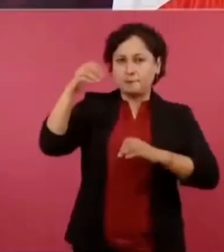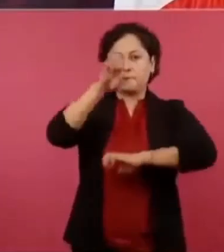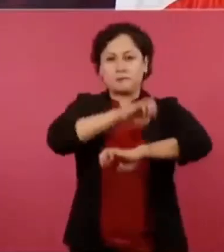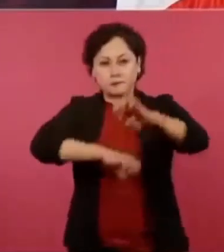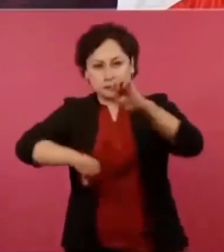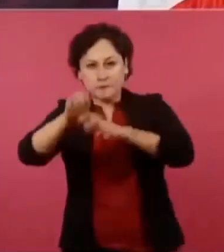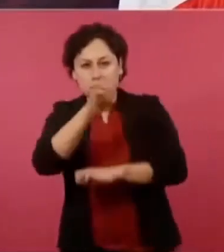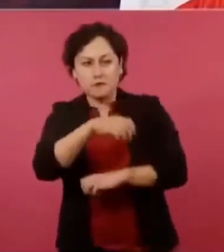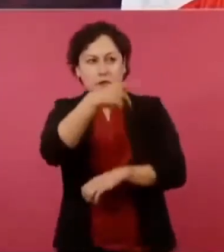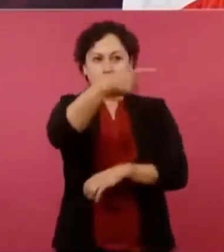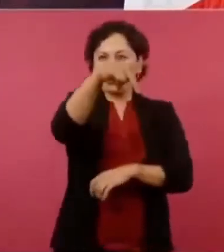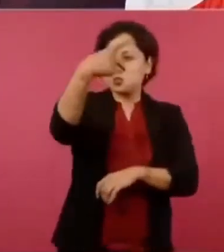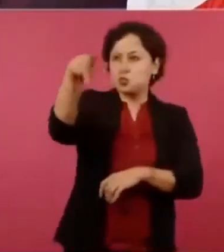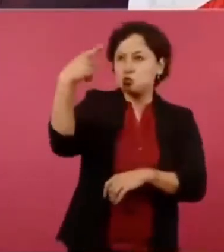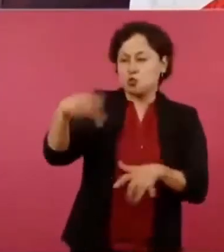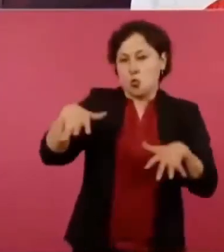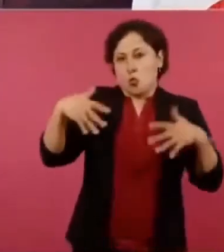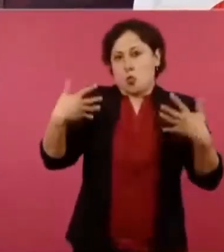industriales.